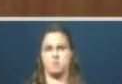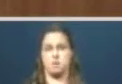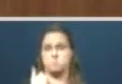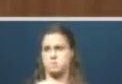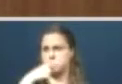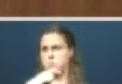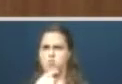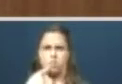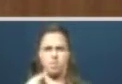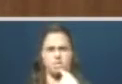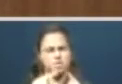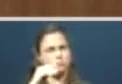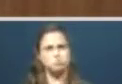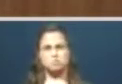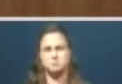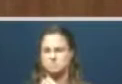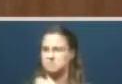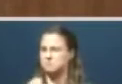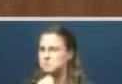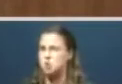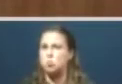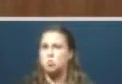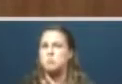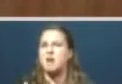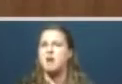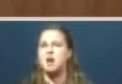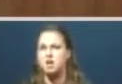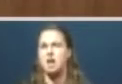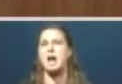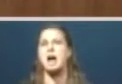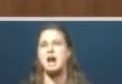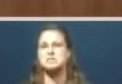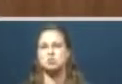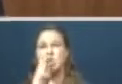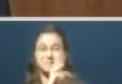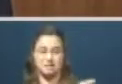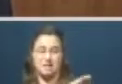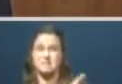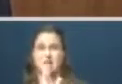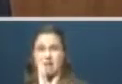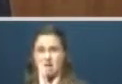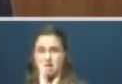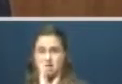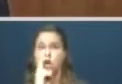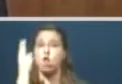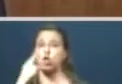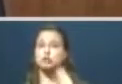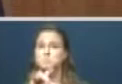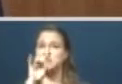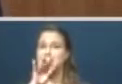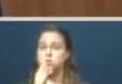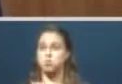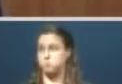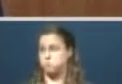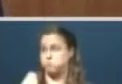renunciando a su dotación no alcanza siquiera a cubrir el gasto de estas tres consejerías sociales en 2014 las entregas a cuenta